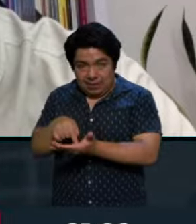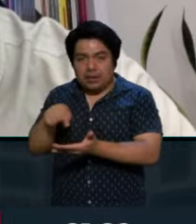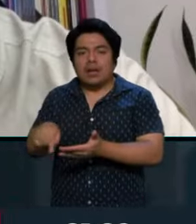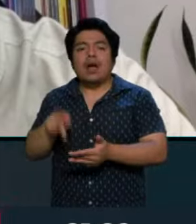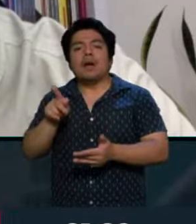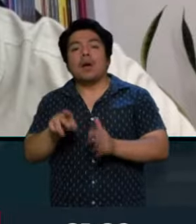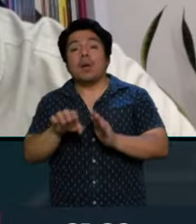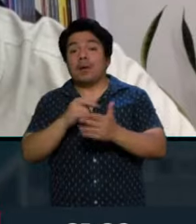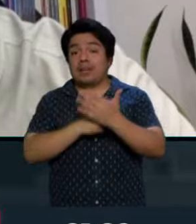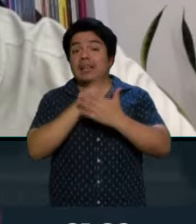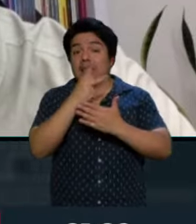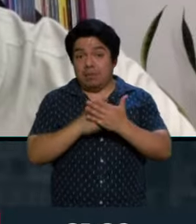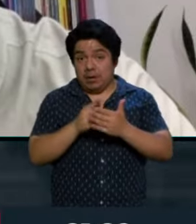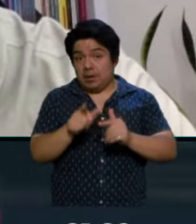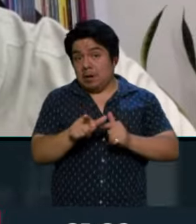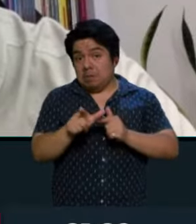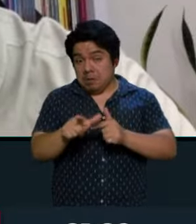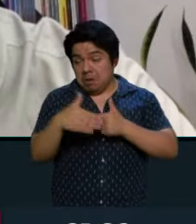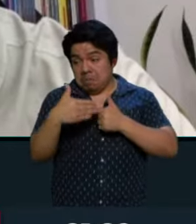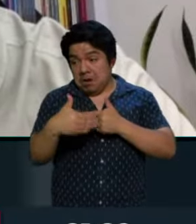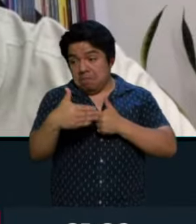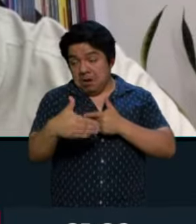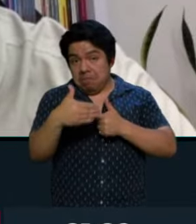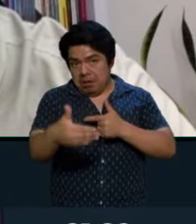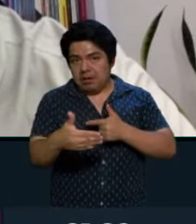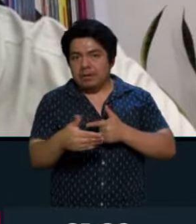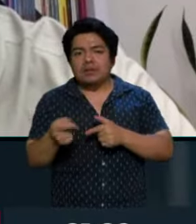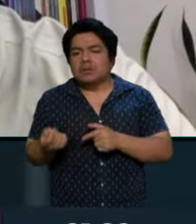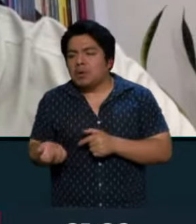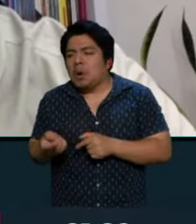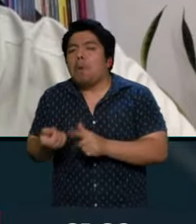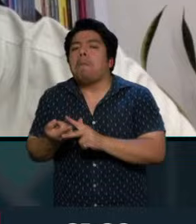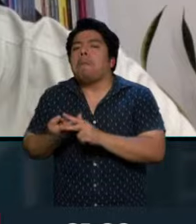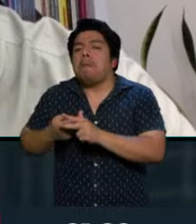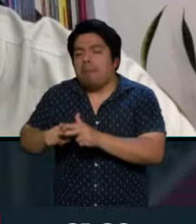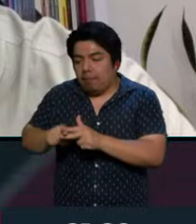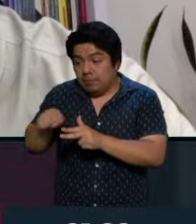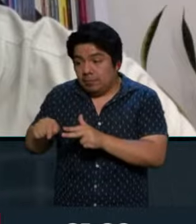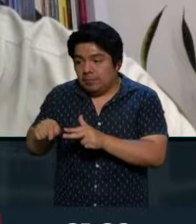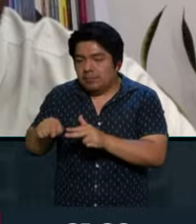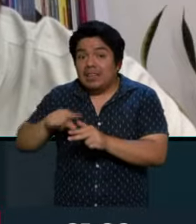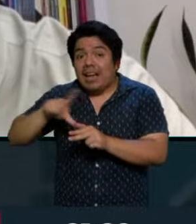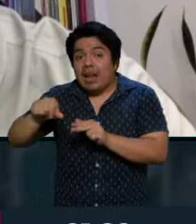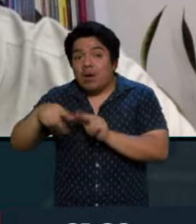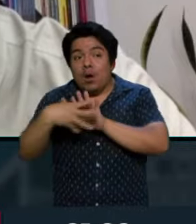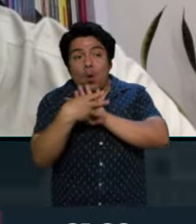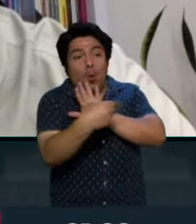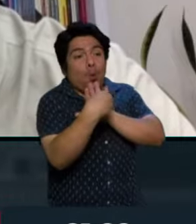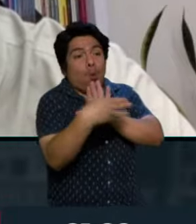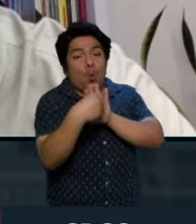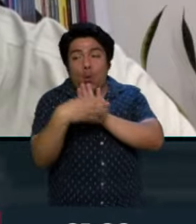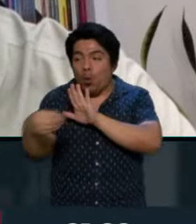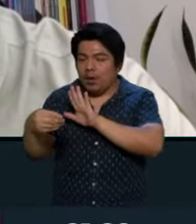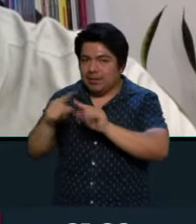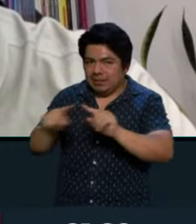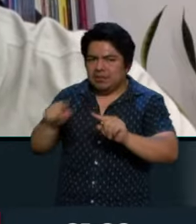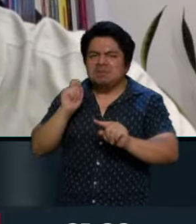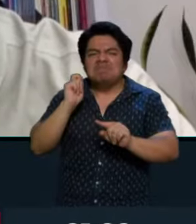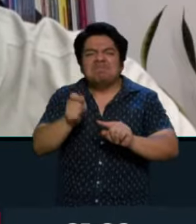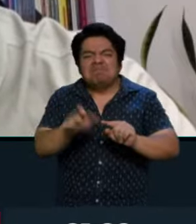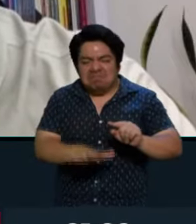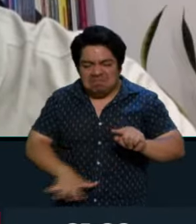de que este programa pues avance. Ahorita lo decías tú muy bien, es una semilla que se espera que tenga pues réplicas más adelante. ¿Qué es el suelo público